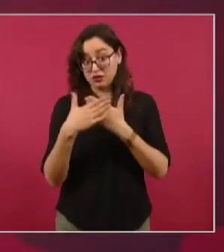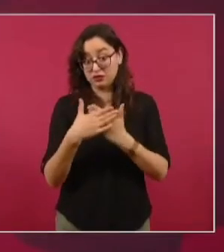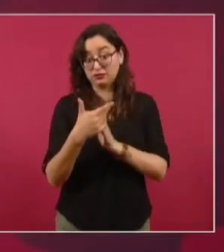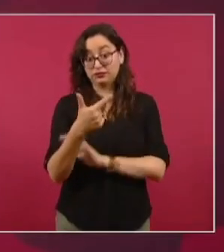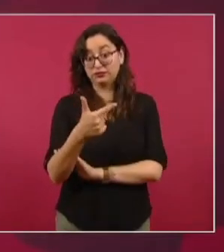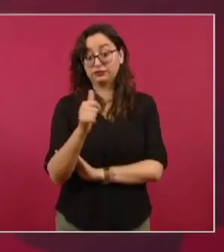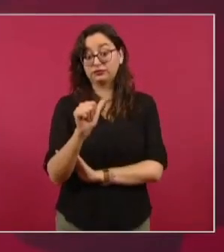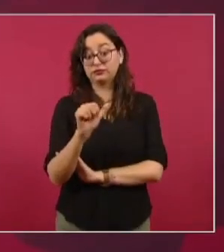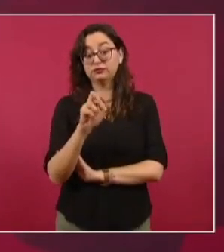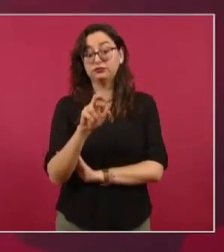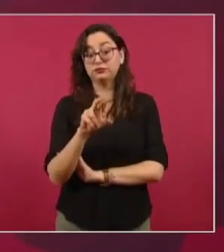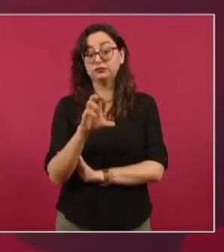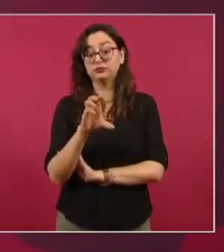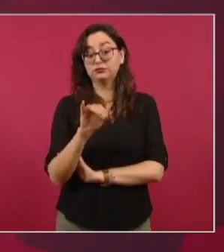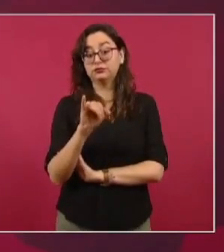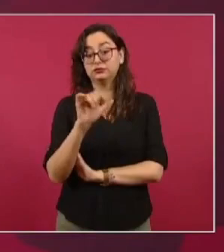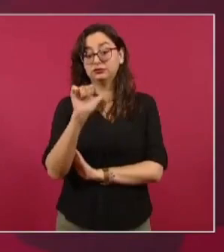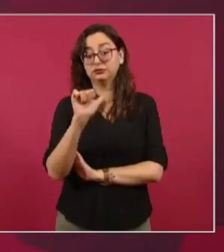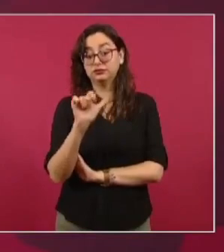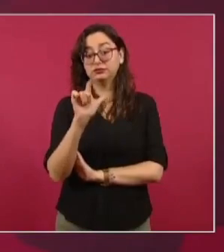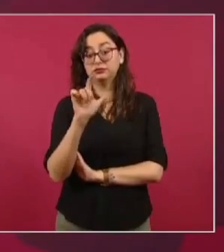convertirse en testigo protegido